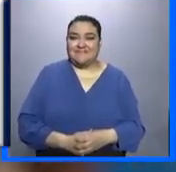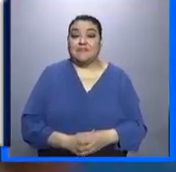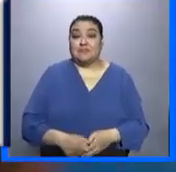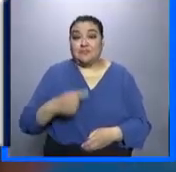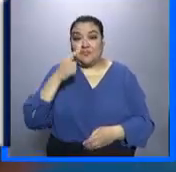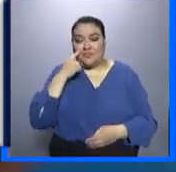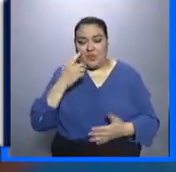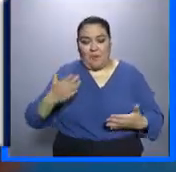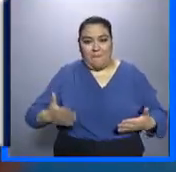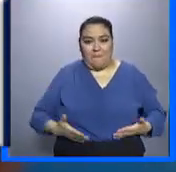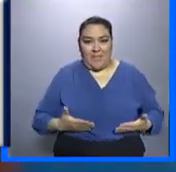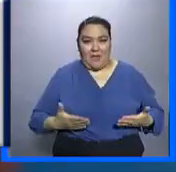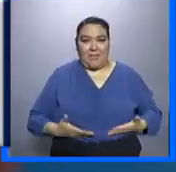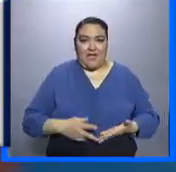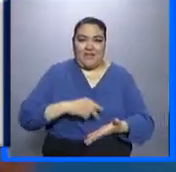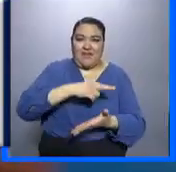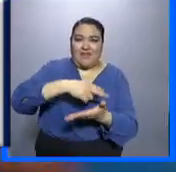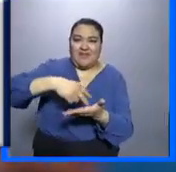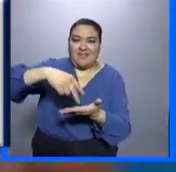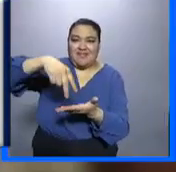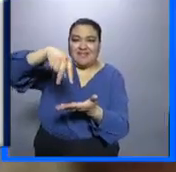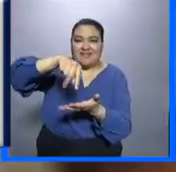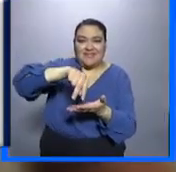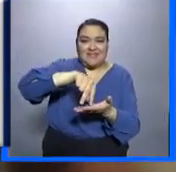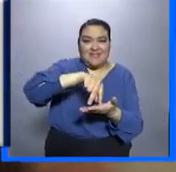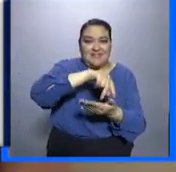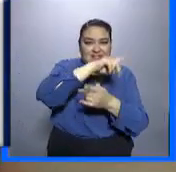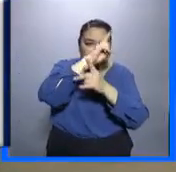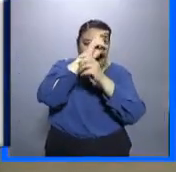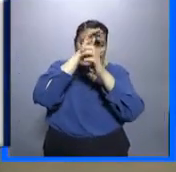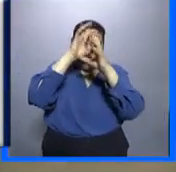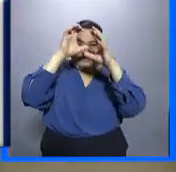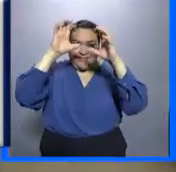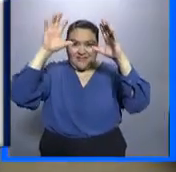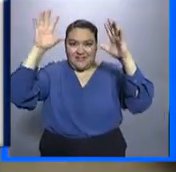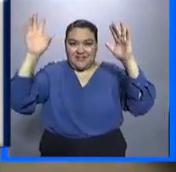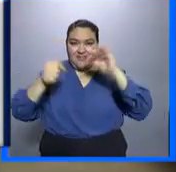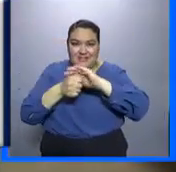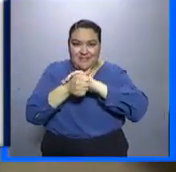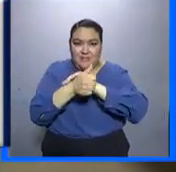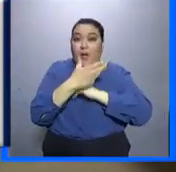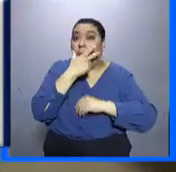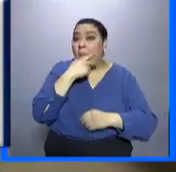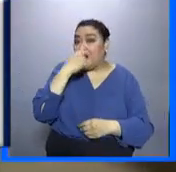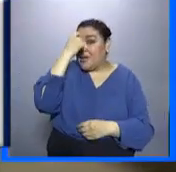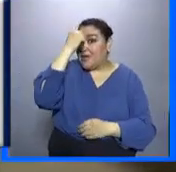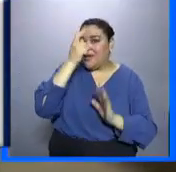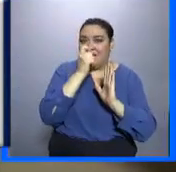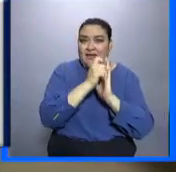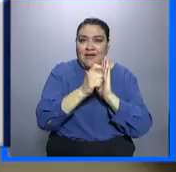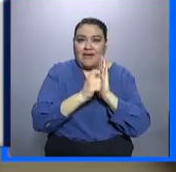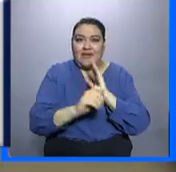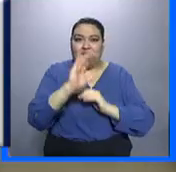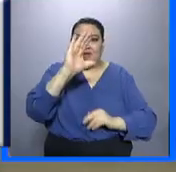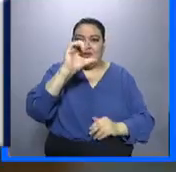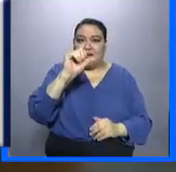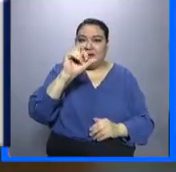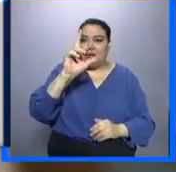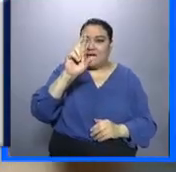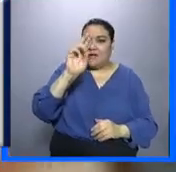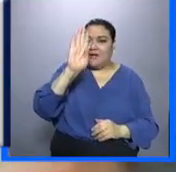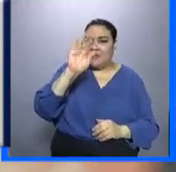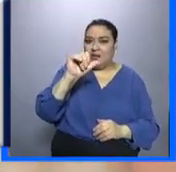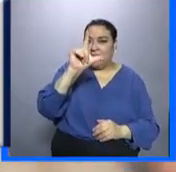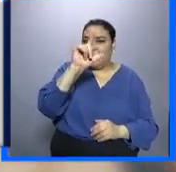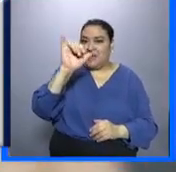La danza que sueña la tortuga es una puesta en escena escrita por Emilio Carballido, que retrata con humor y ternura